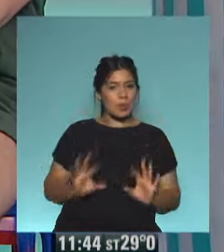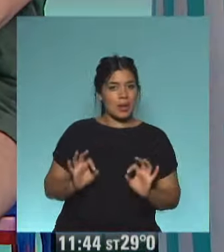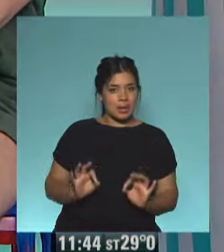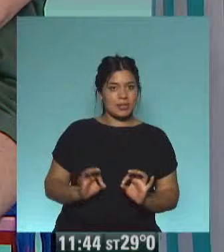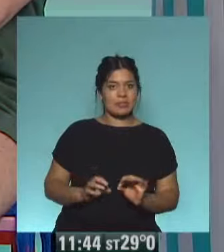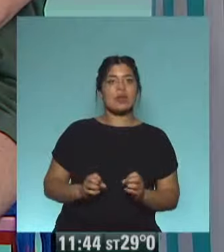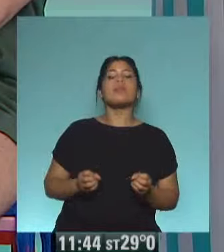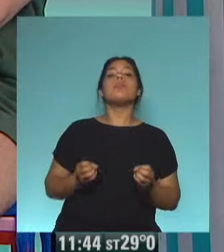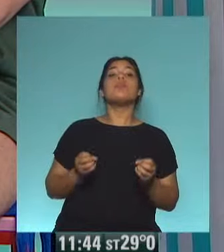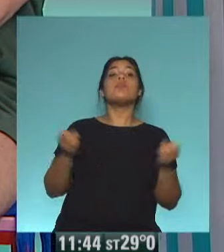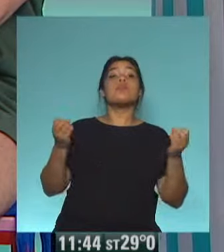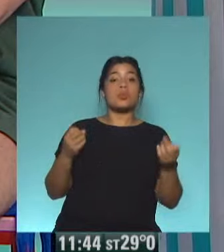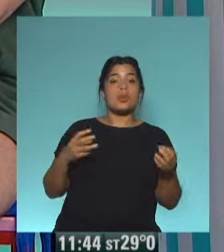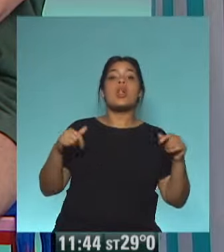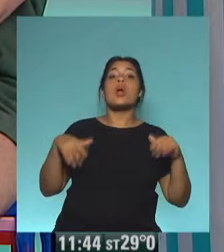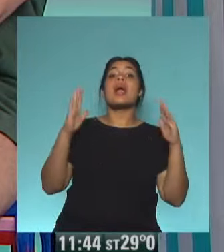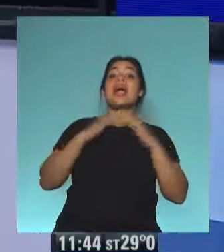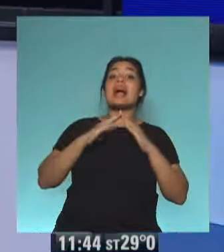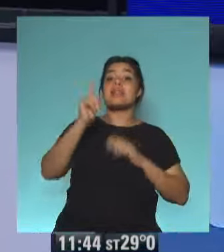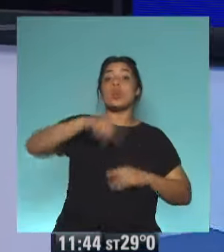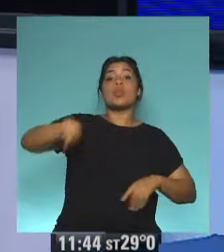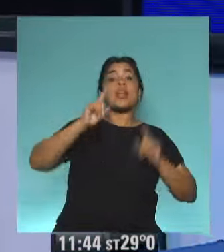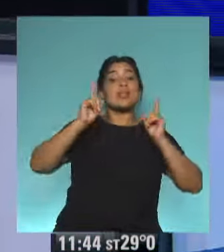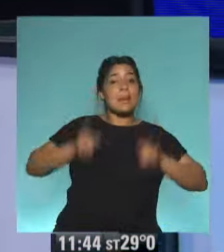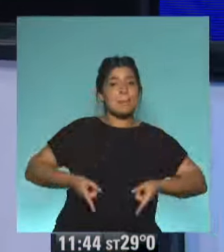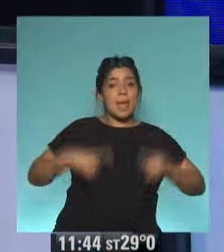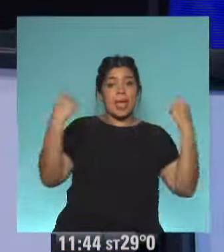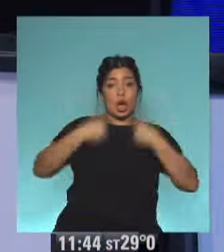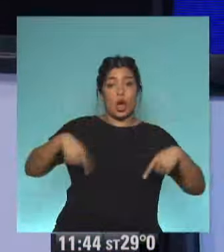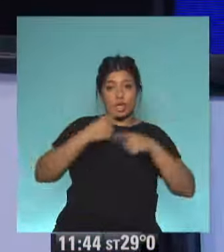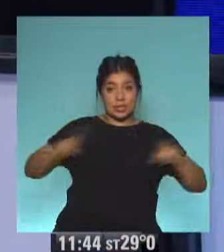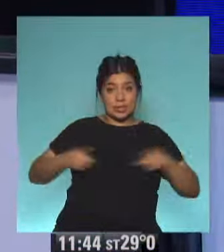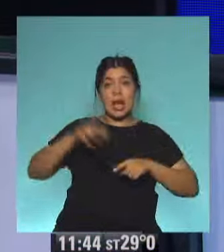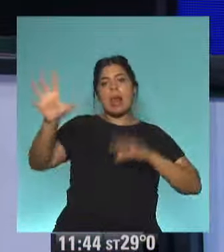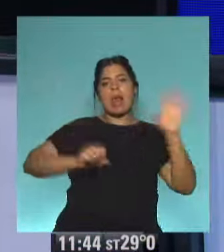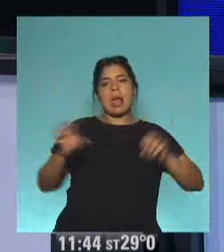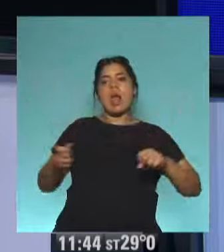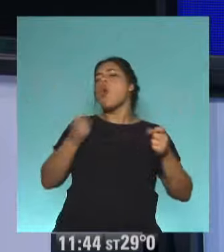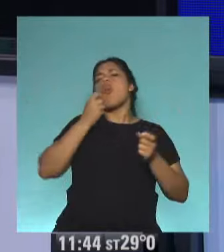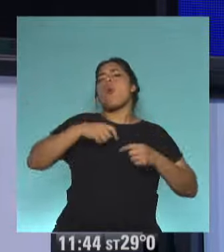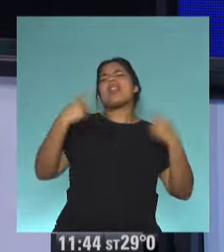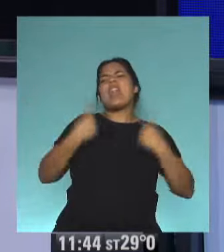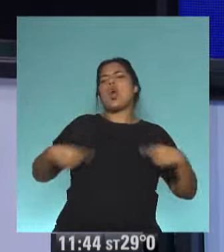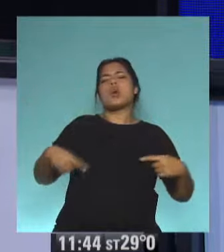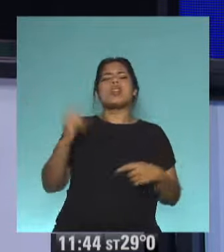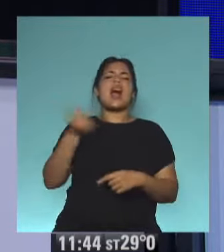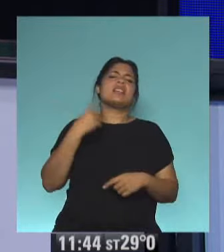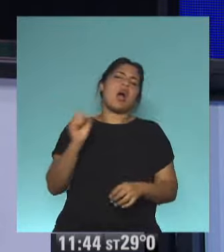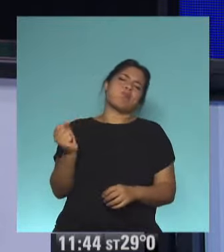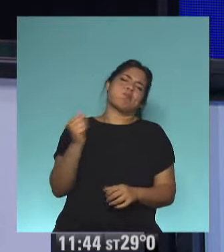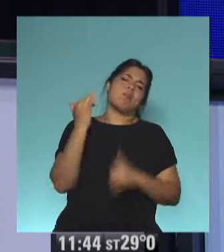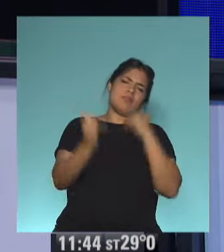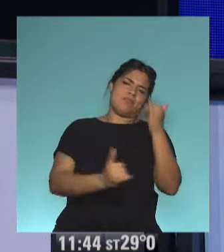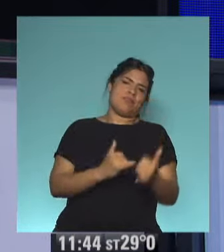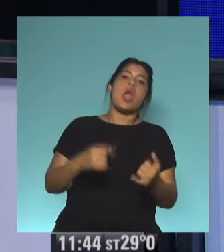clase de hoy. Sí, y en casa también pueden hacer como Fara, ir a buscar los instrumentos que tengan o los elementos sonoros que tengan. Ya lo charlamos, con todo se puede hacer